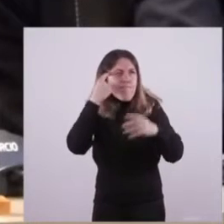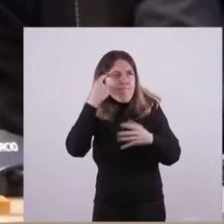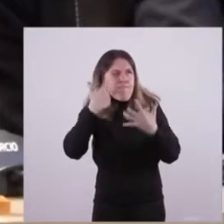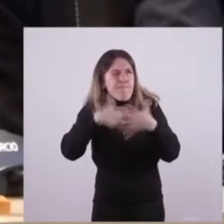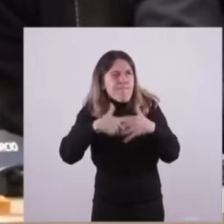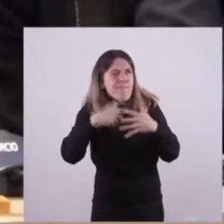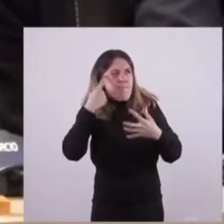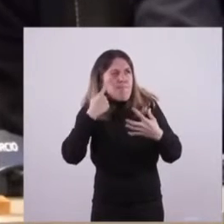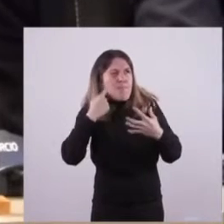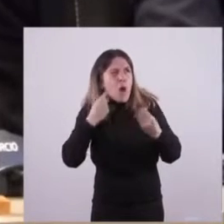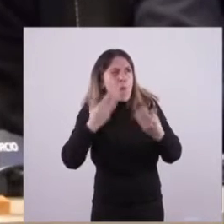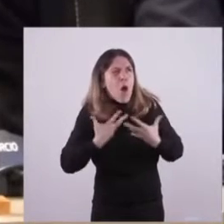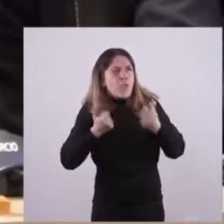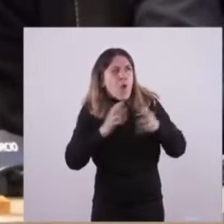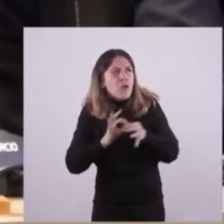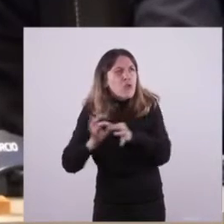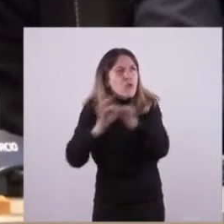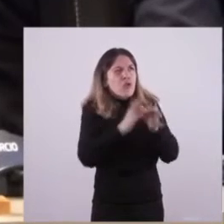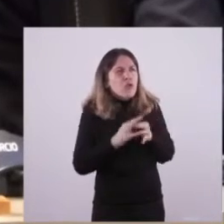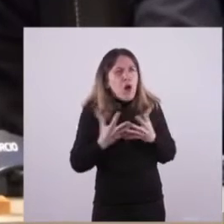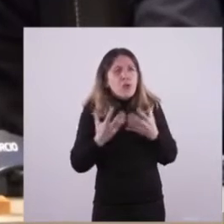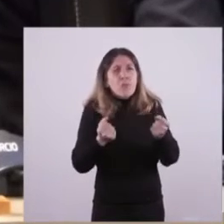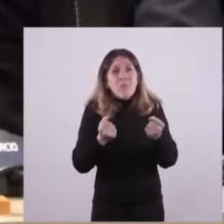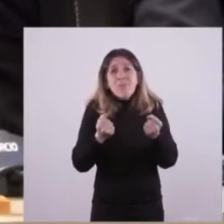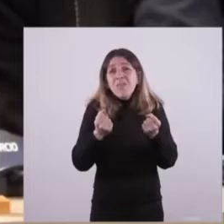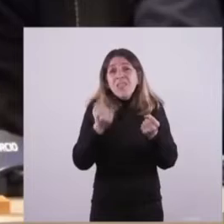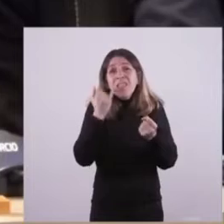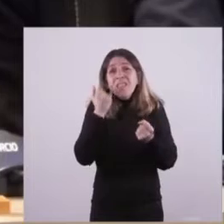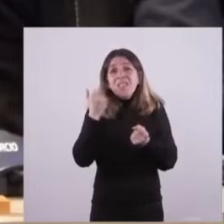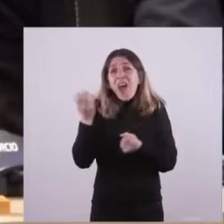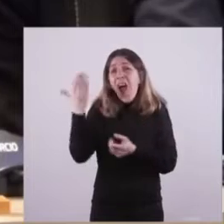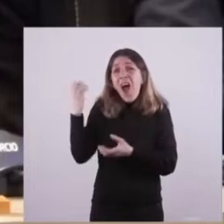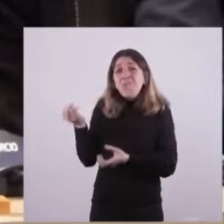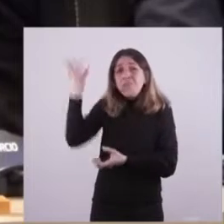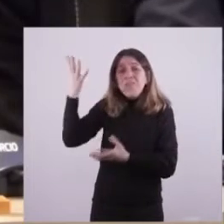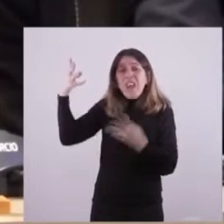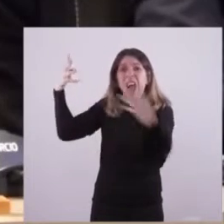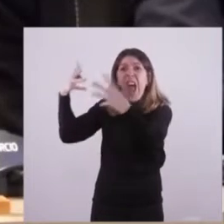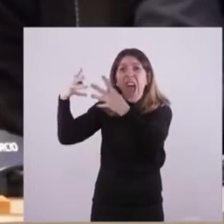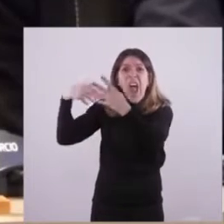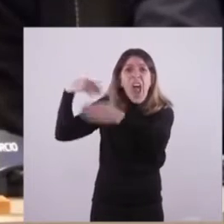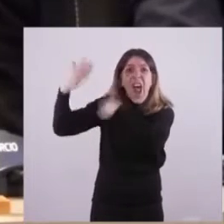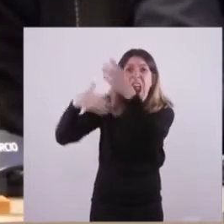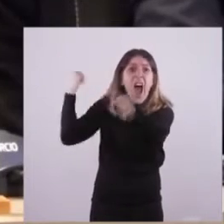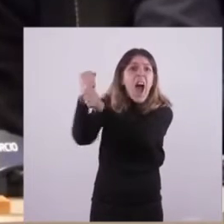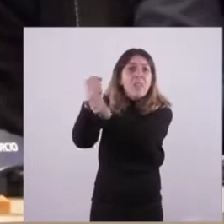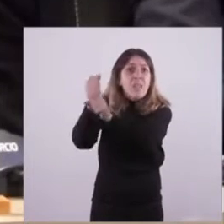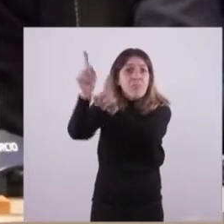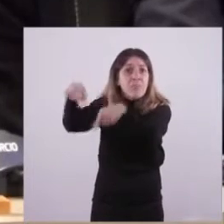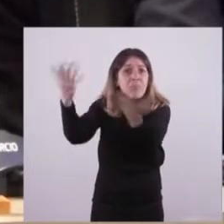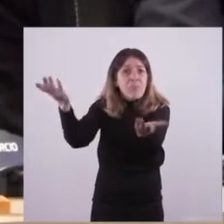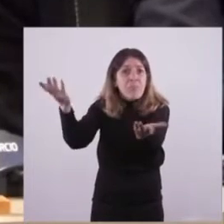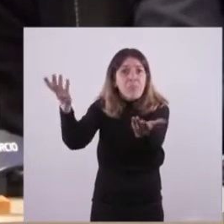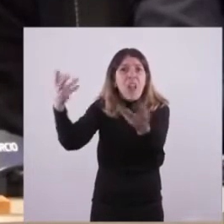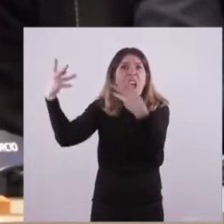mancomunamos esfuerzos en un mundo que ha entrado en guerra, que no sabemos cuándo termina esa guerra, que